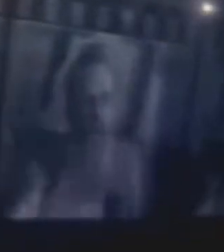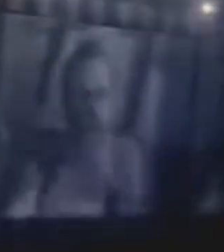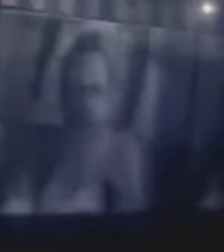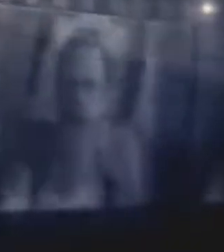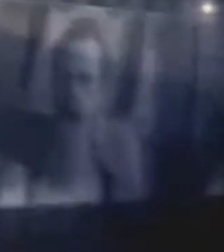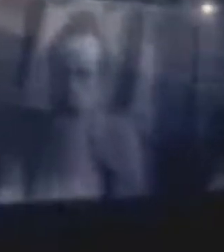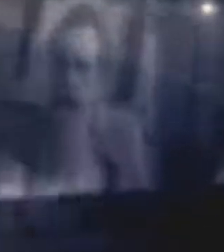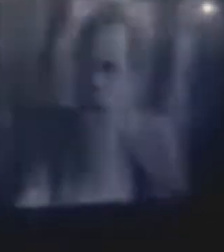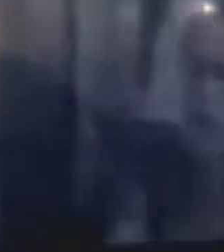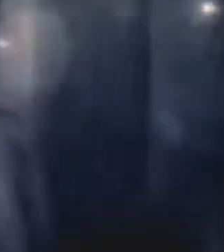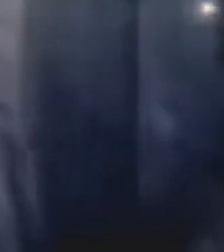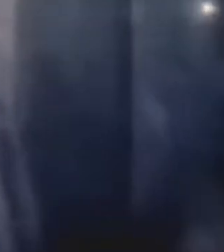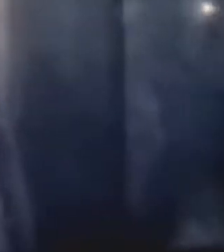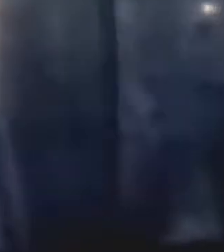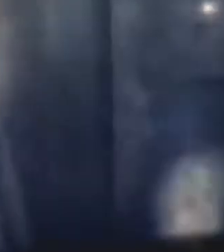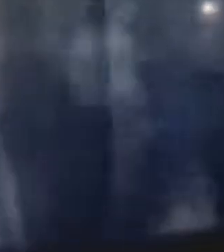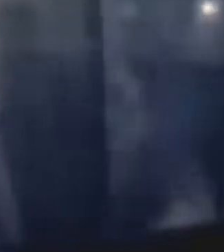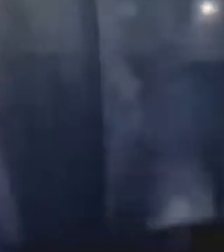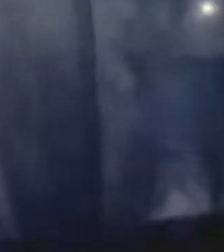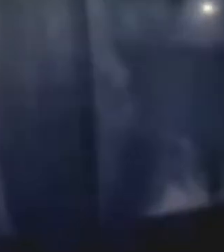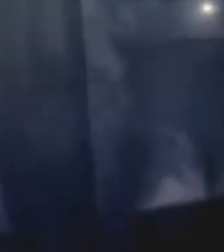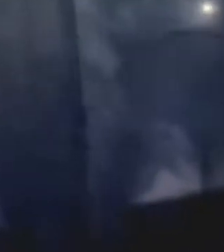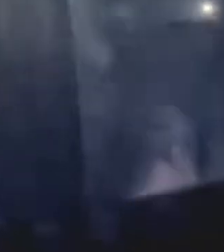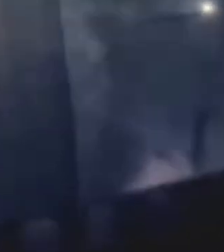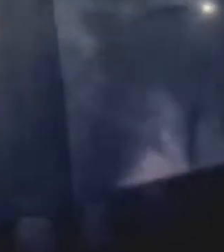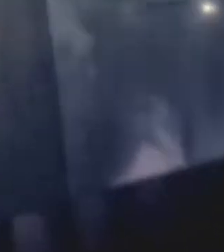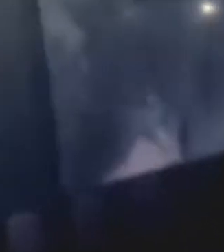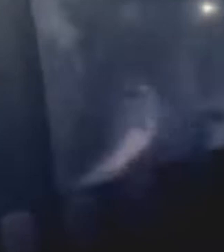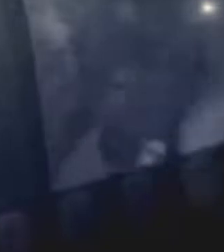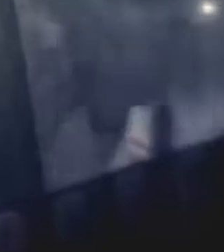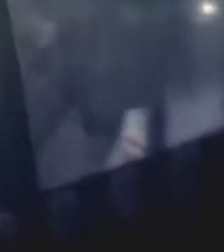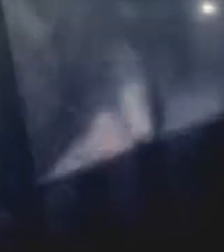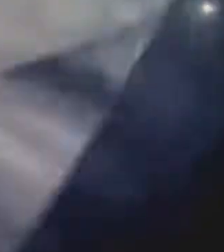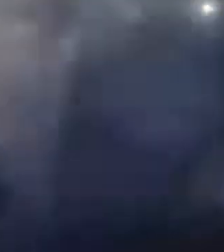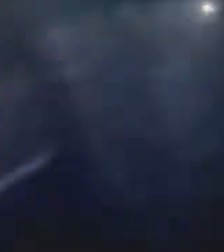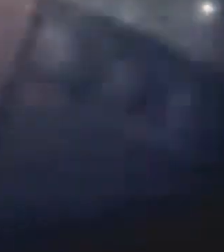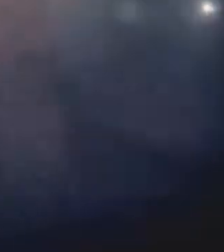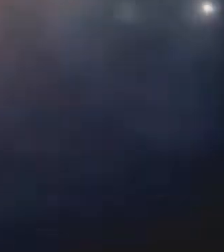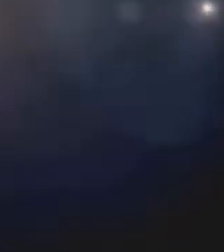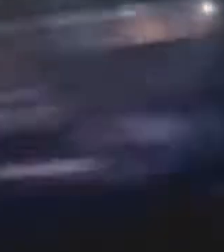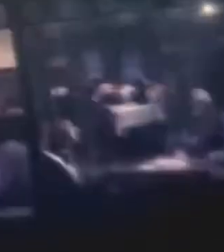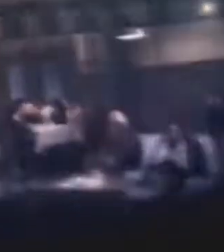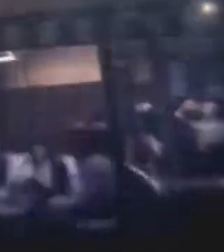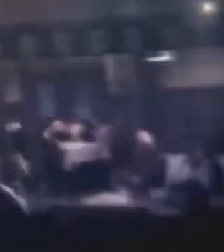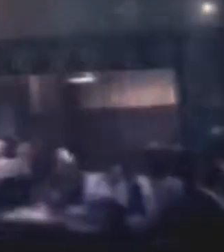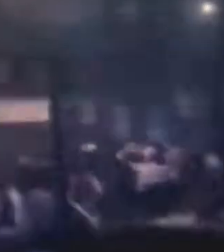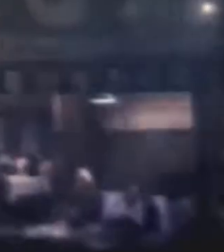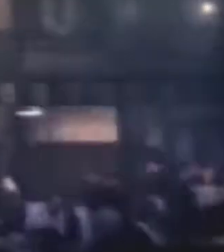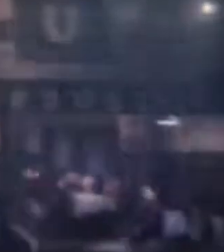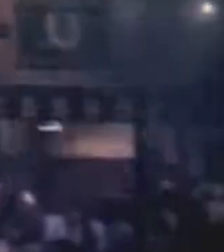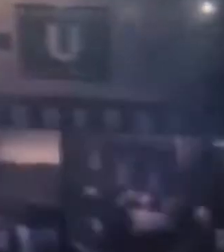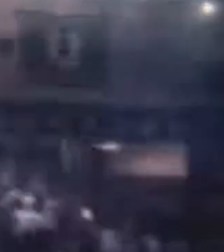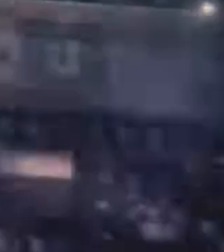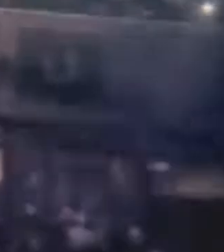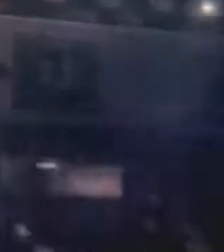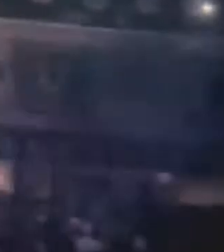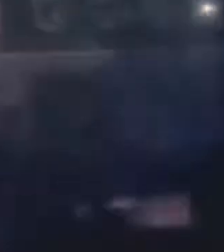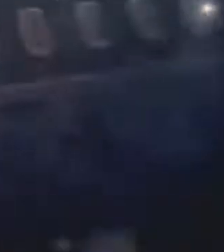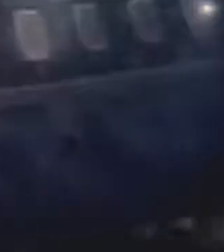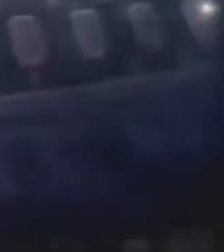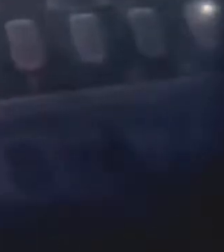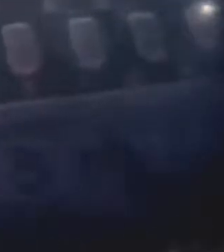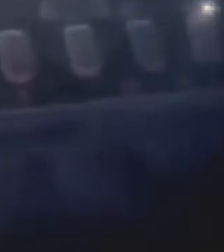Más fuertes y poderosos que el gobierno usurpador. Una colección especial de Primero películas debemos derrotar la mexicanas son puerta. presentadas en el ciclo El cine que nos une.